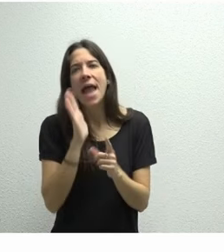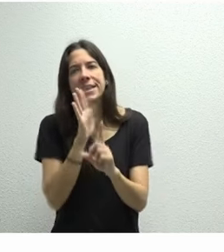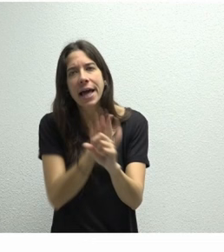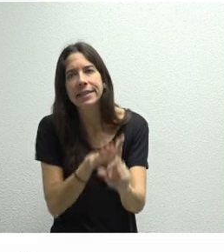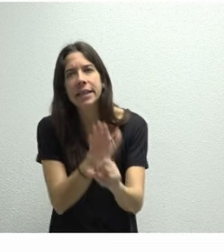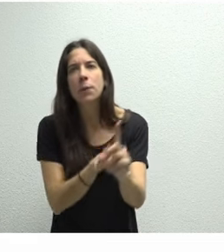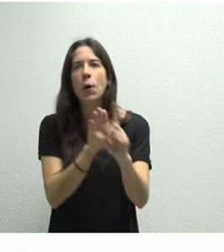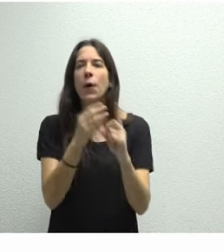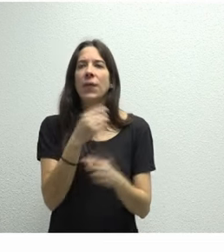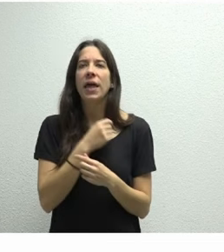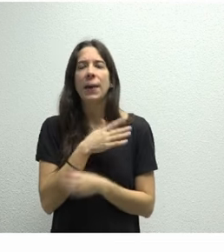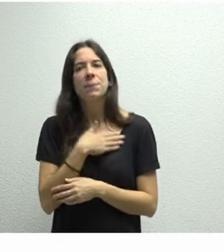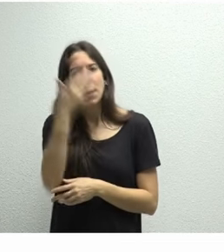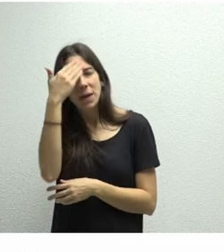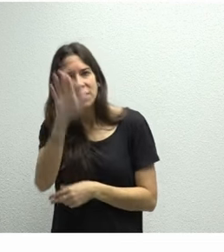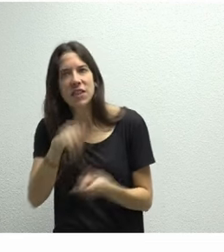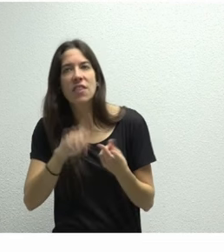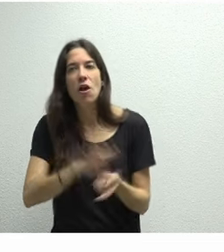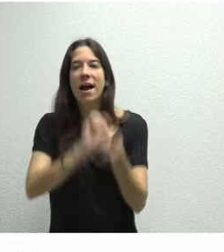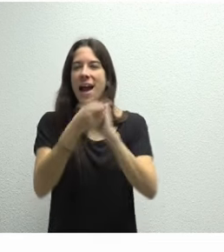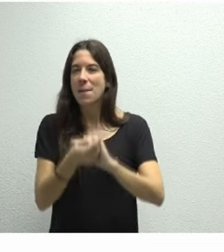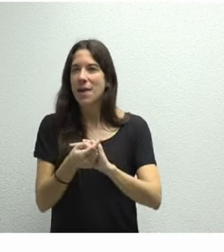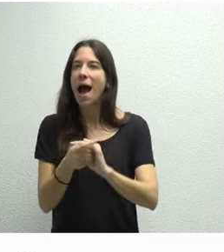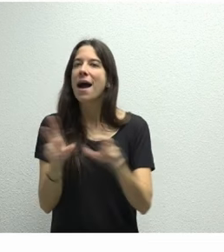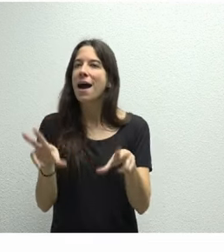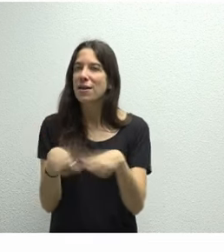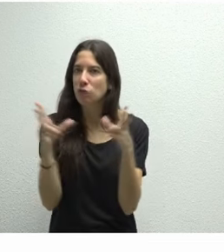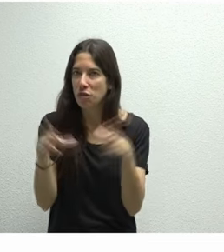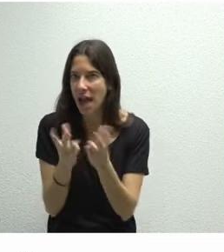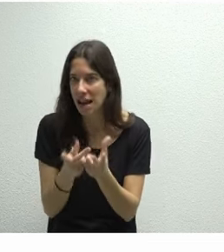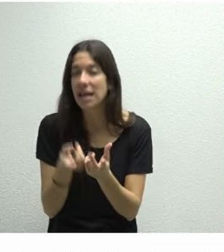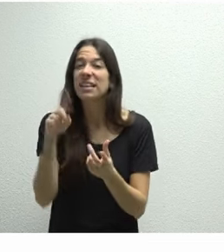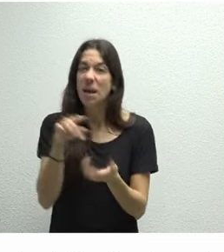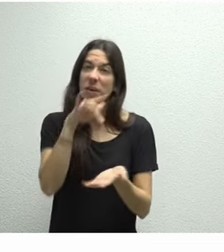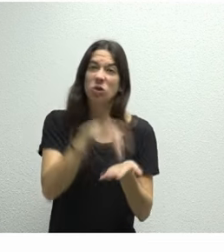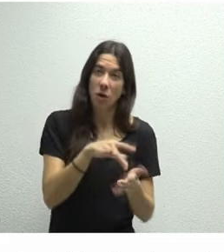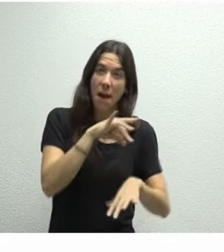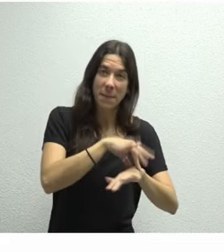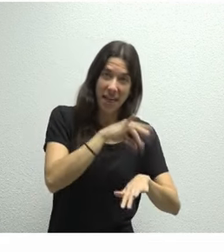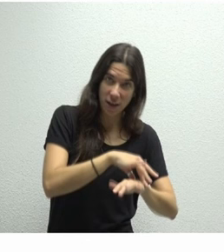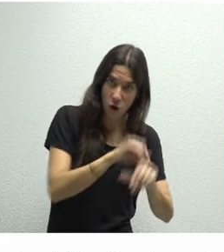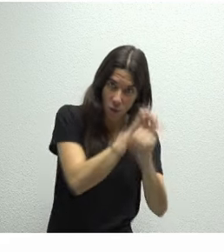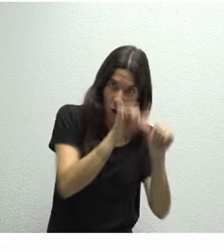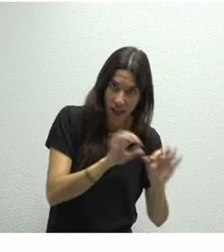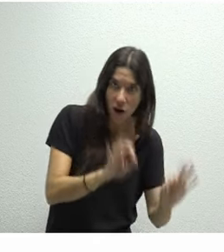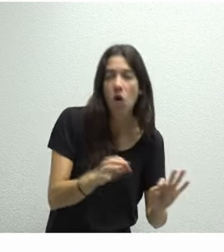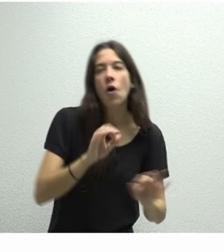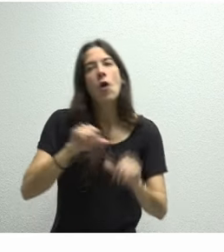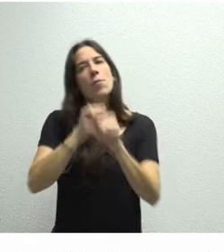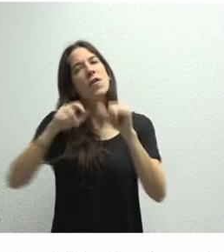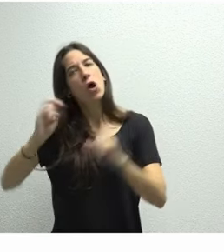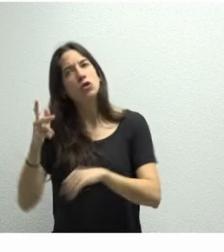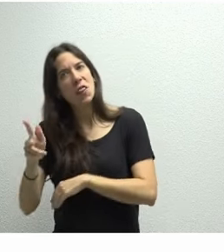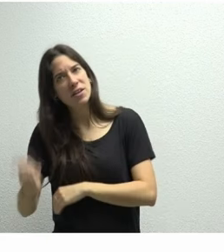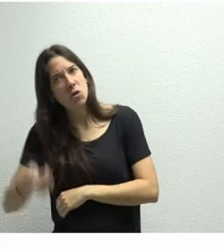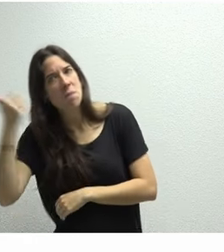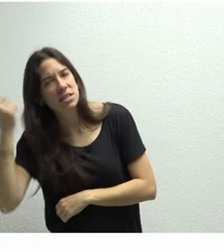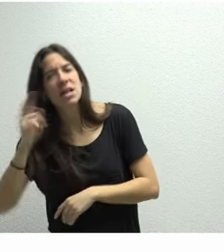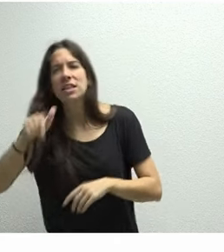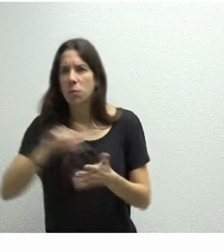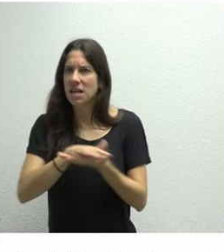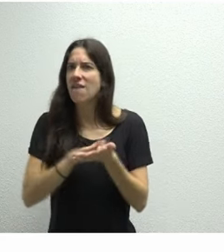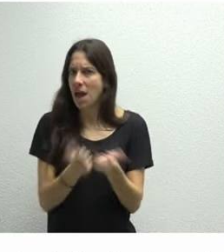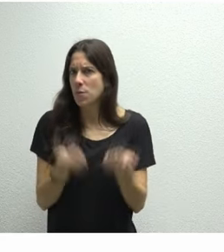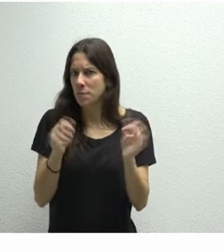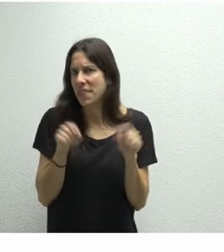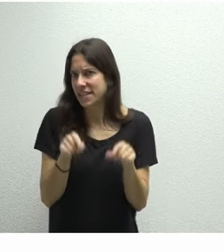modelo más social hacia un modelo pasando por el modelo médico a un modelo más de derechos luego comento algo sobre eso